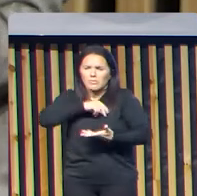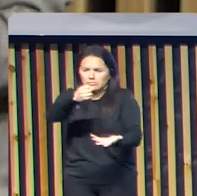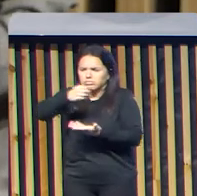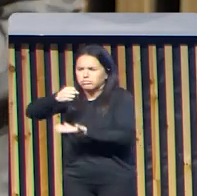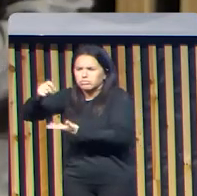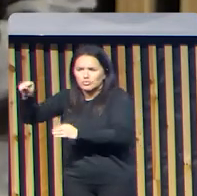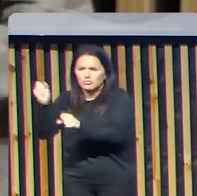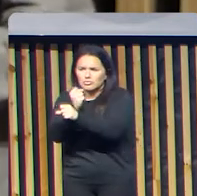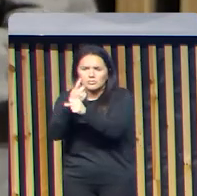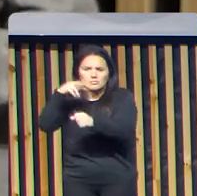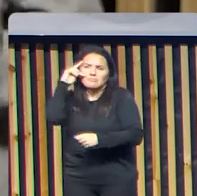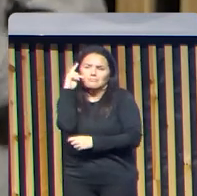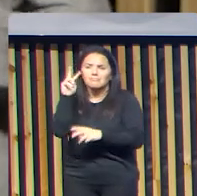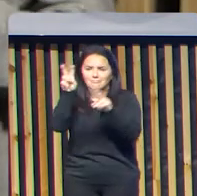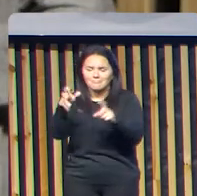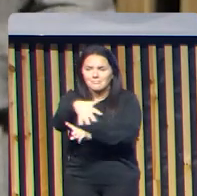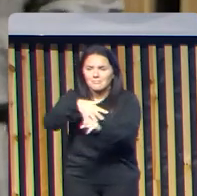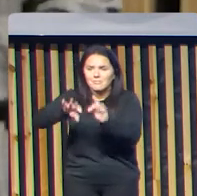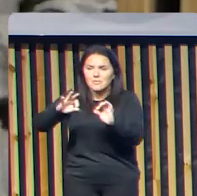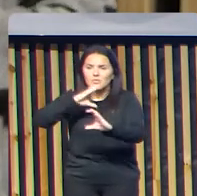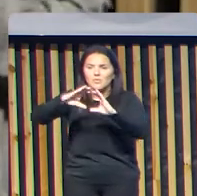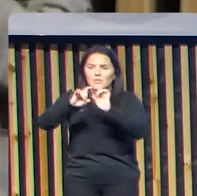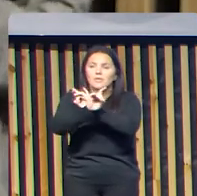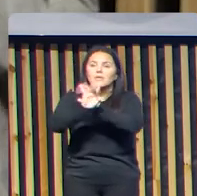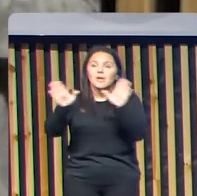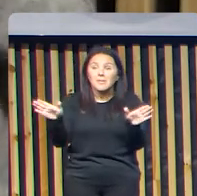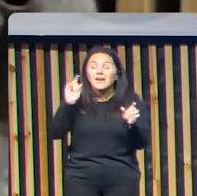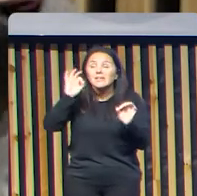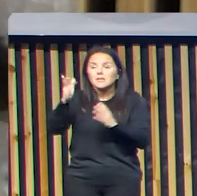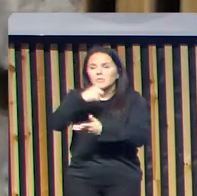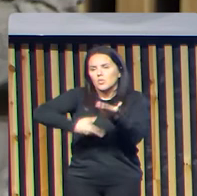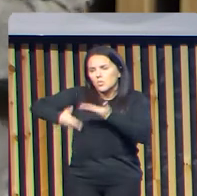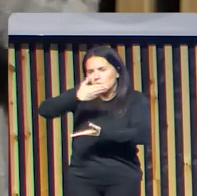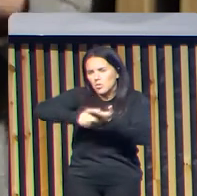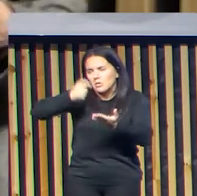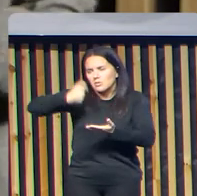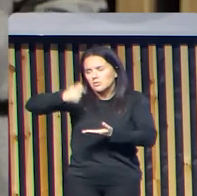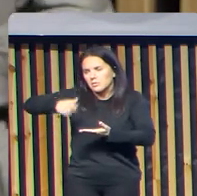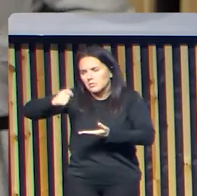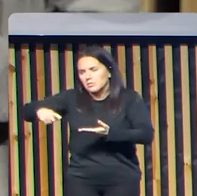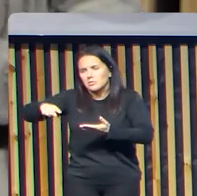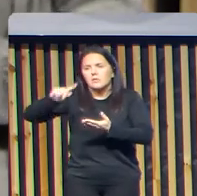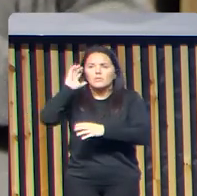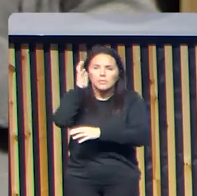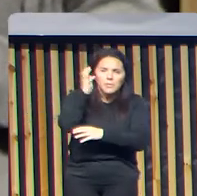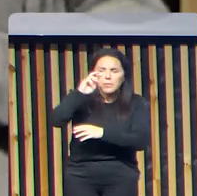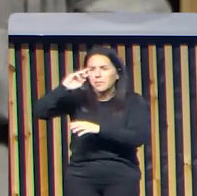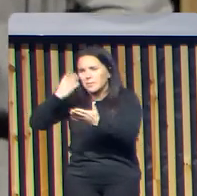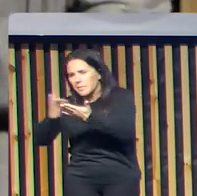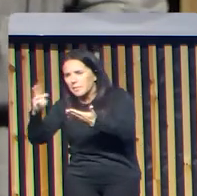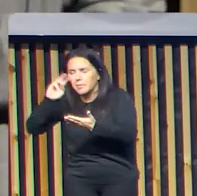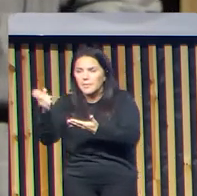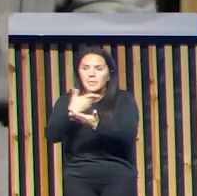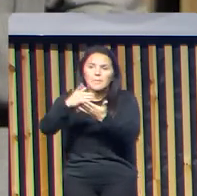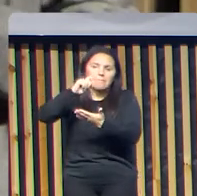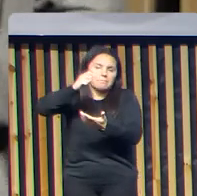que está haciendo Precisamente en este campo y además colabora suele colaborar de manera más o menos frecuente con diversos medios entre ellos Radio Nacional el país